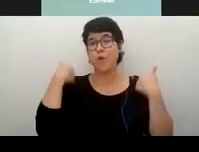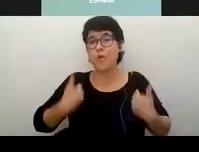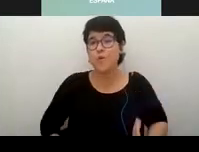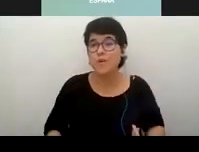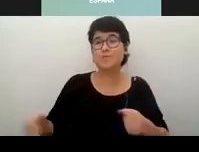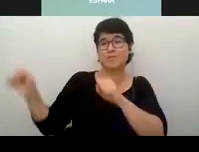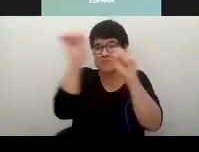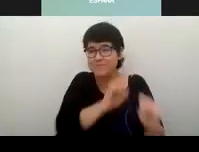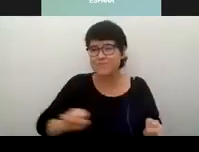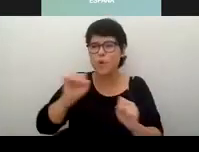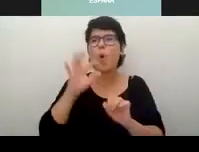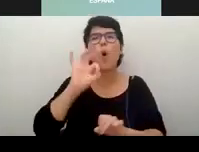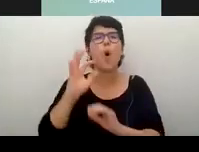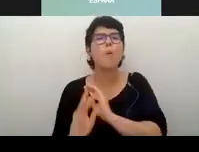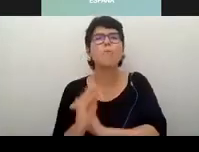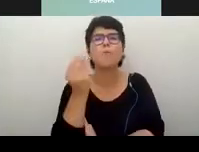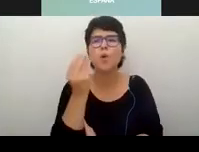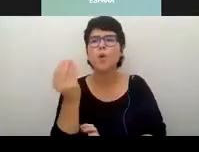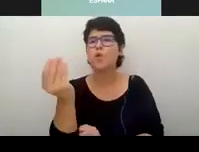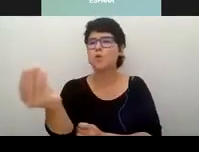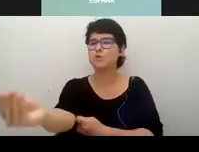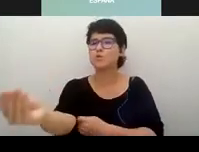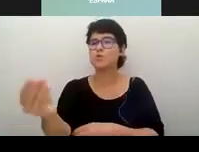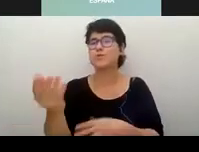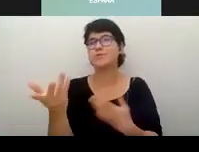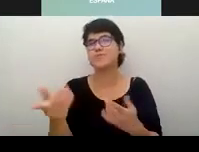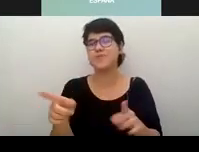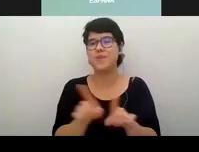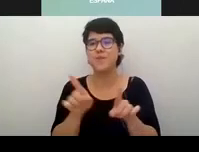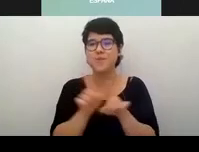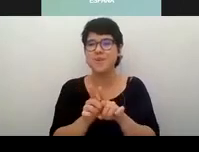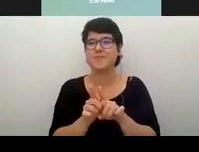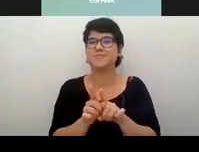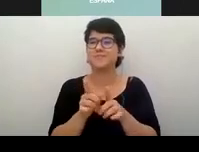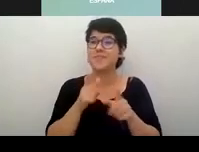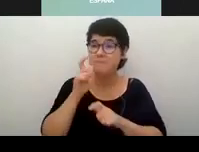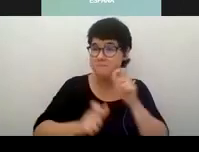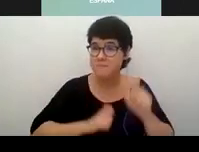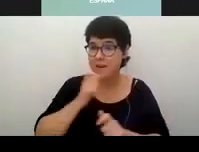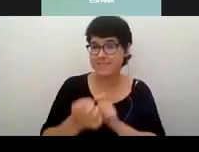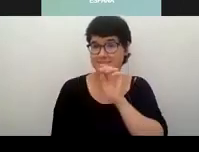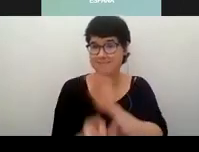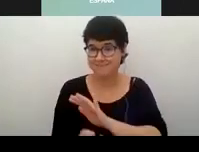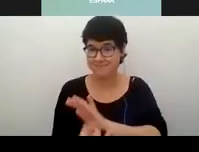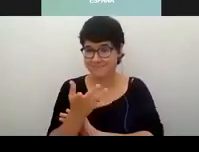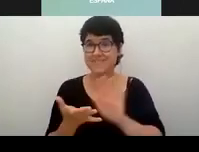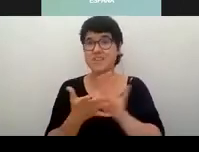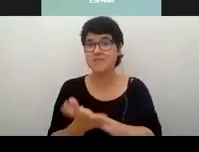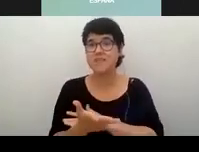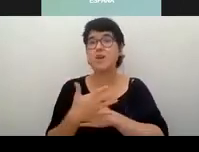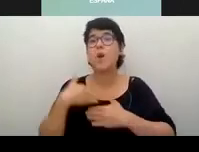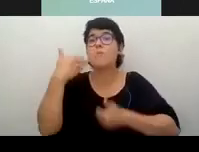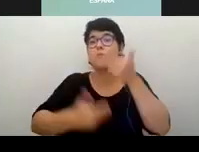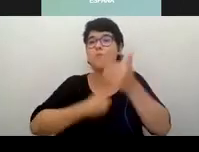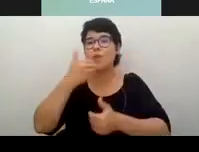incluso los productos que producen, para la redundancia, estas mismas bacterias hacen que tengamos un proceso inflamatorio